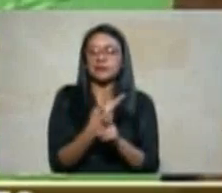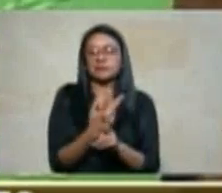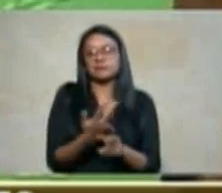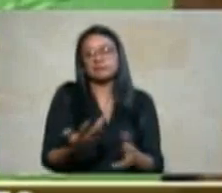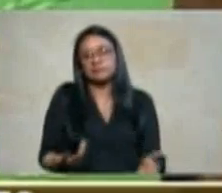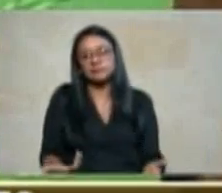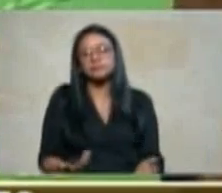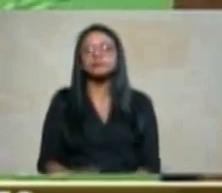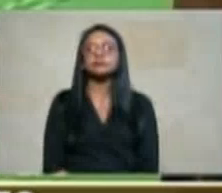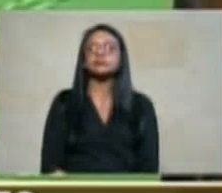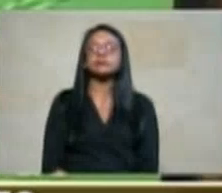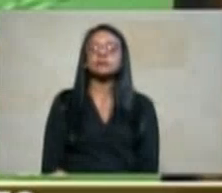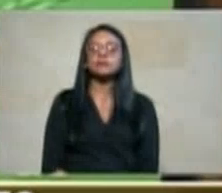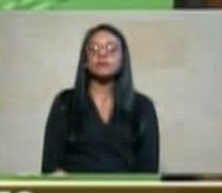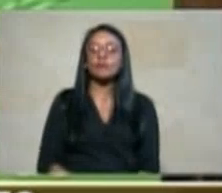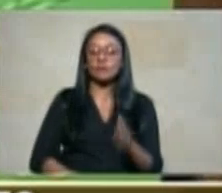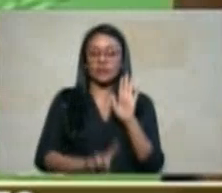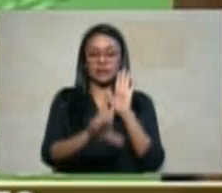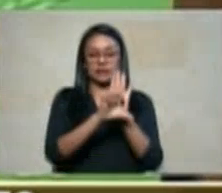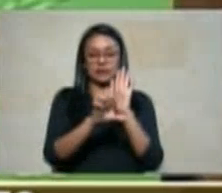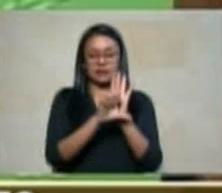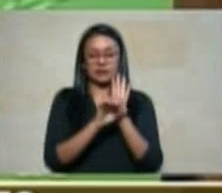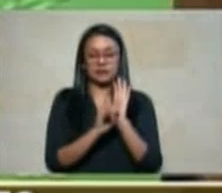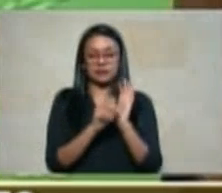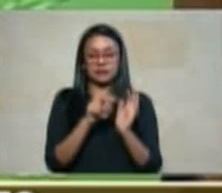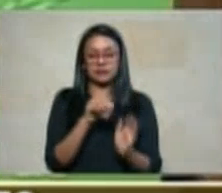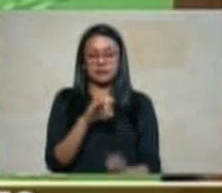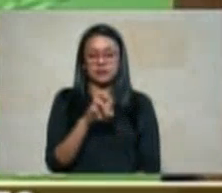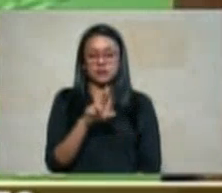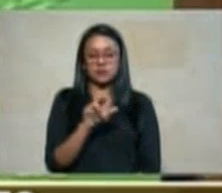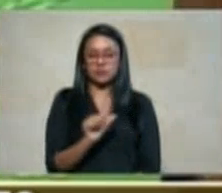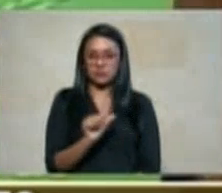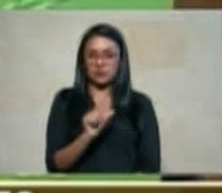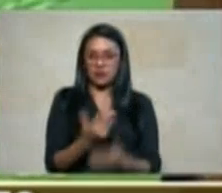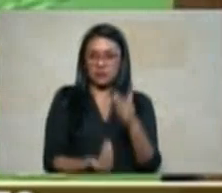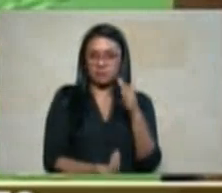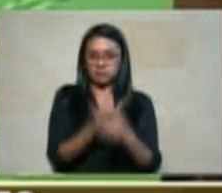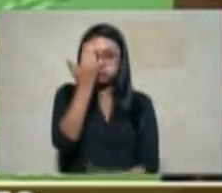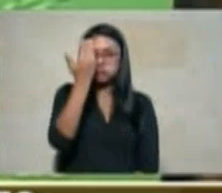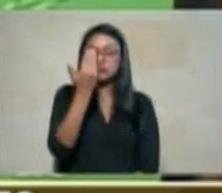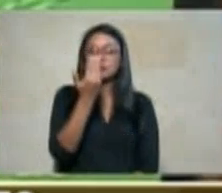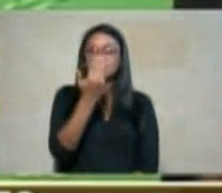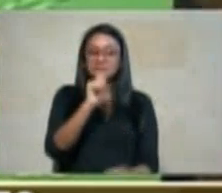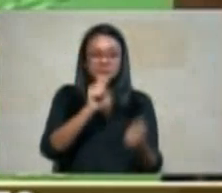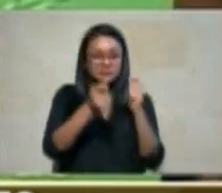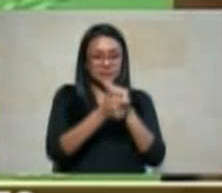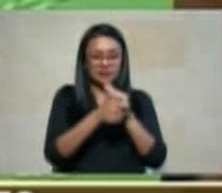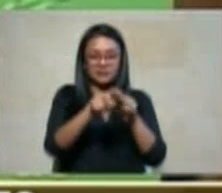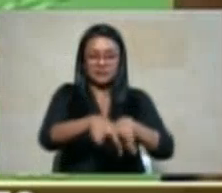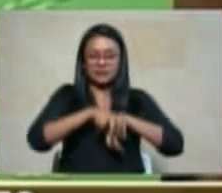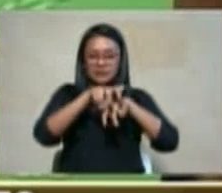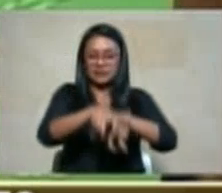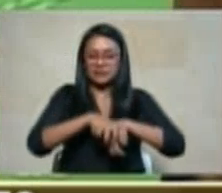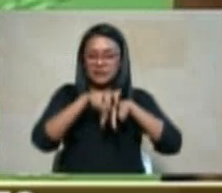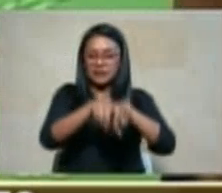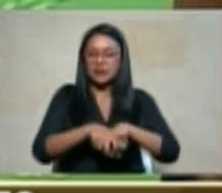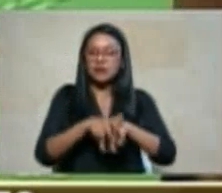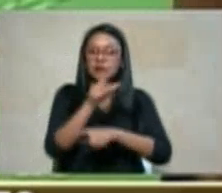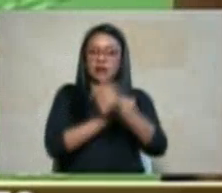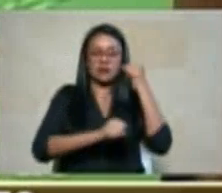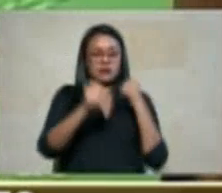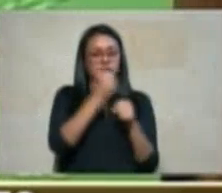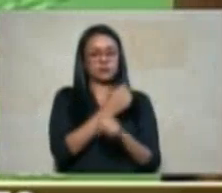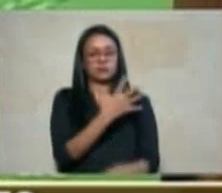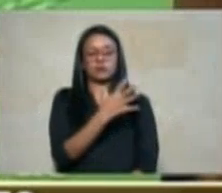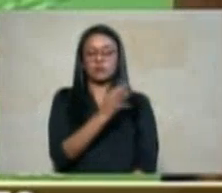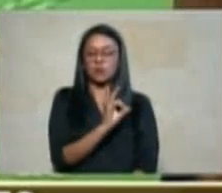razón, la ley que creó el INCORA, entre otras cosas, y esa reforma agraria que se creó en esos años